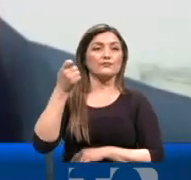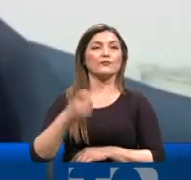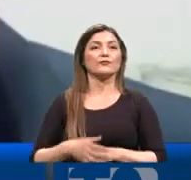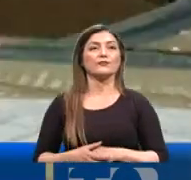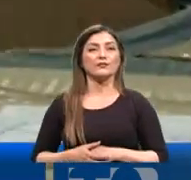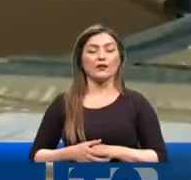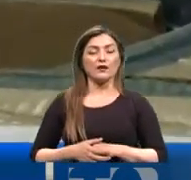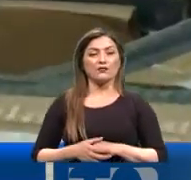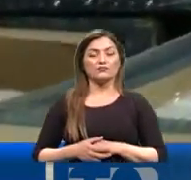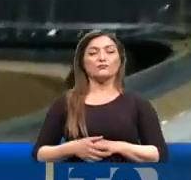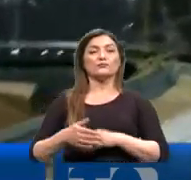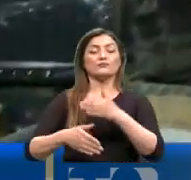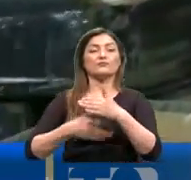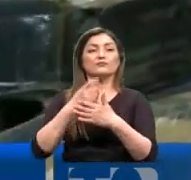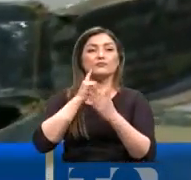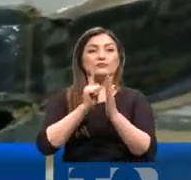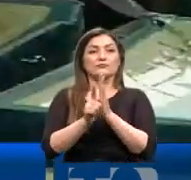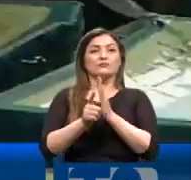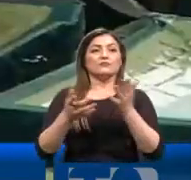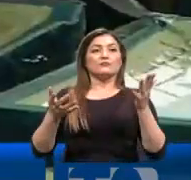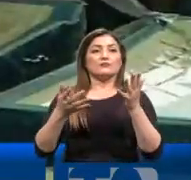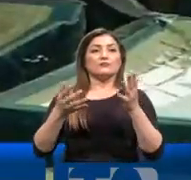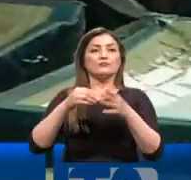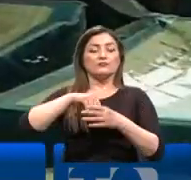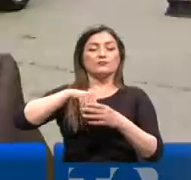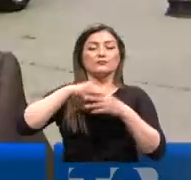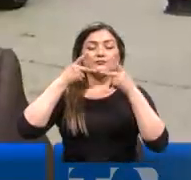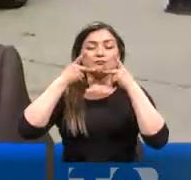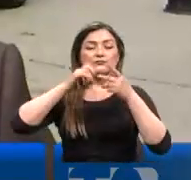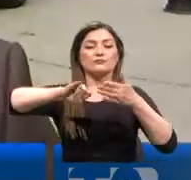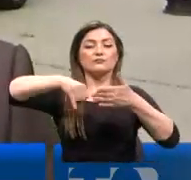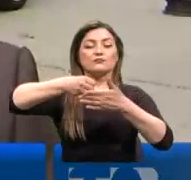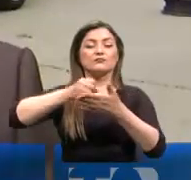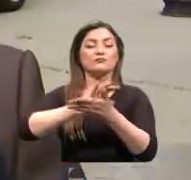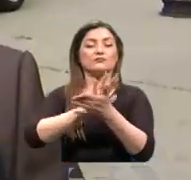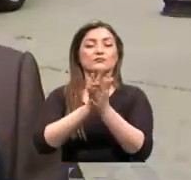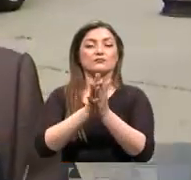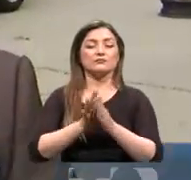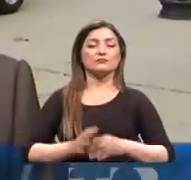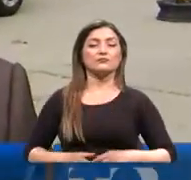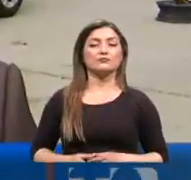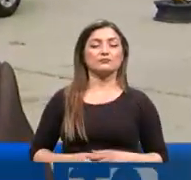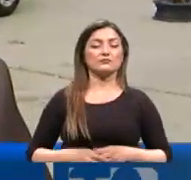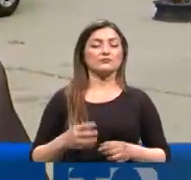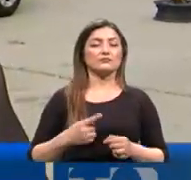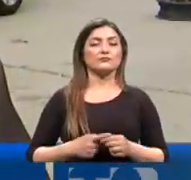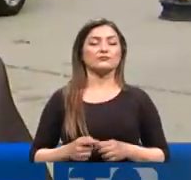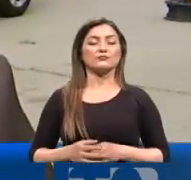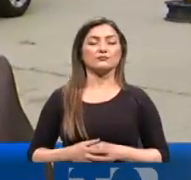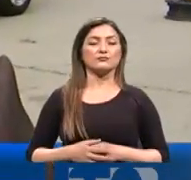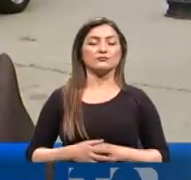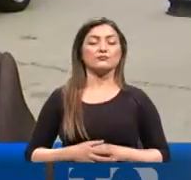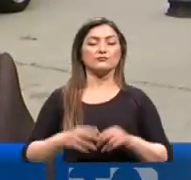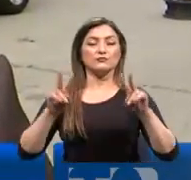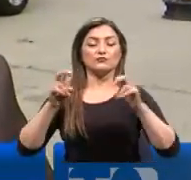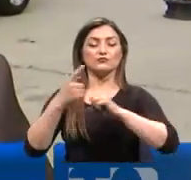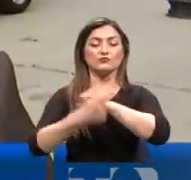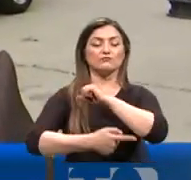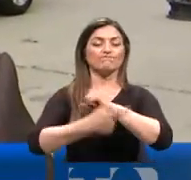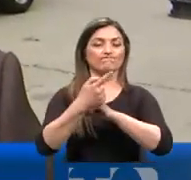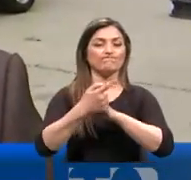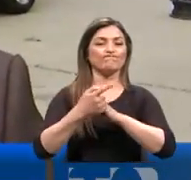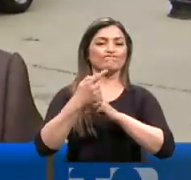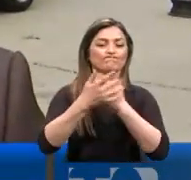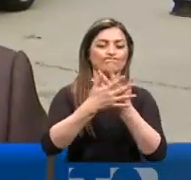además afronta otro proceso por peculado que se lleva en Quito. Si hay diversidad de tipos penales, debe responder por